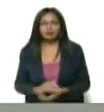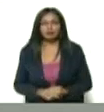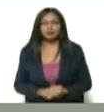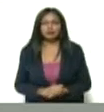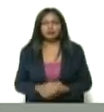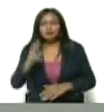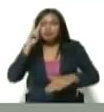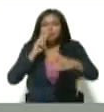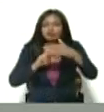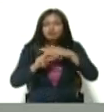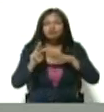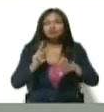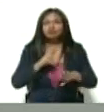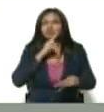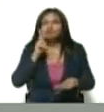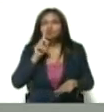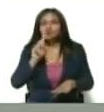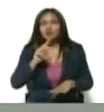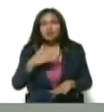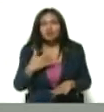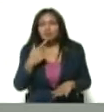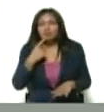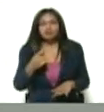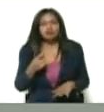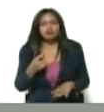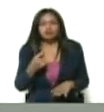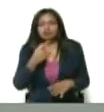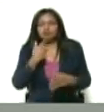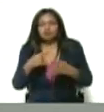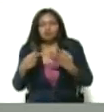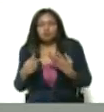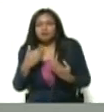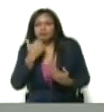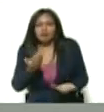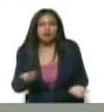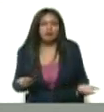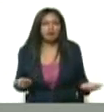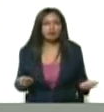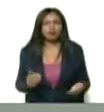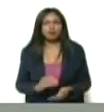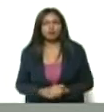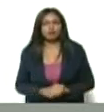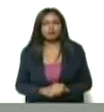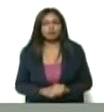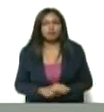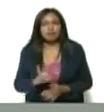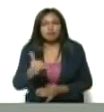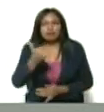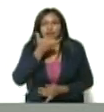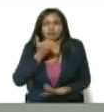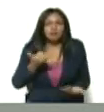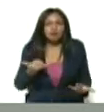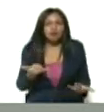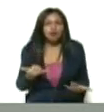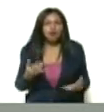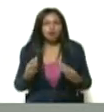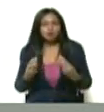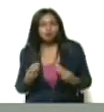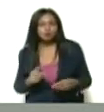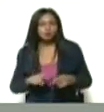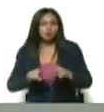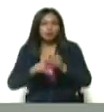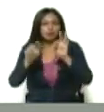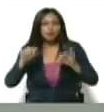no sé cómo llamarla, no quiero ofenderlo, por su visión errática, equivocada. Ahí están las máquinas,